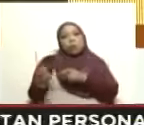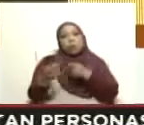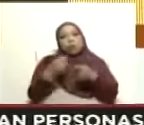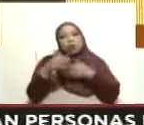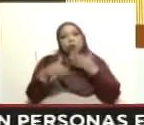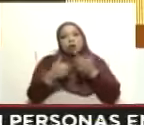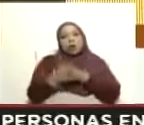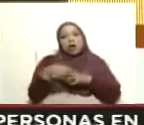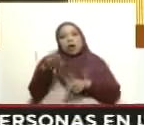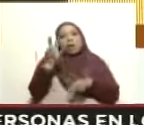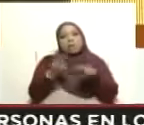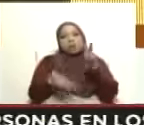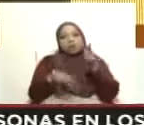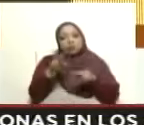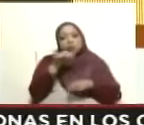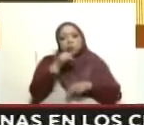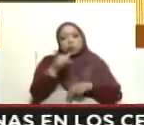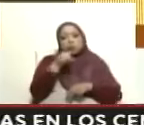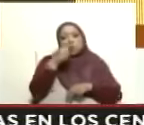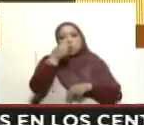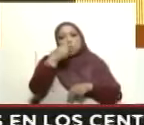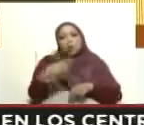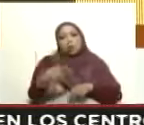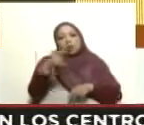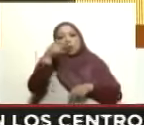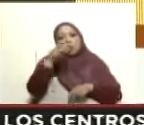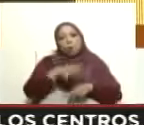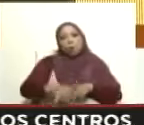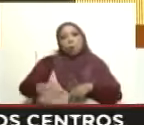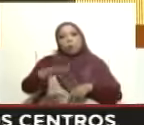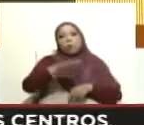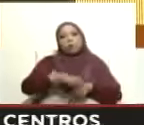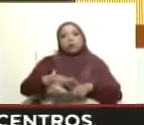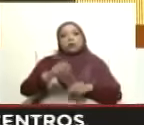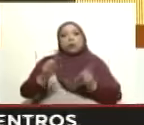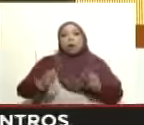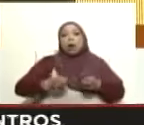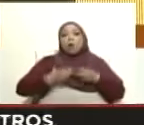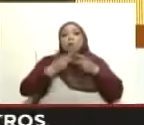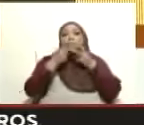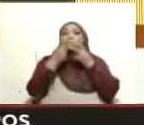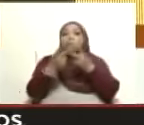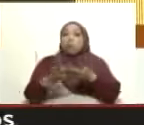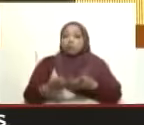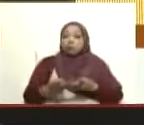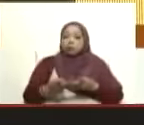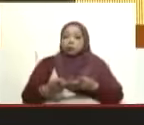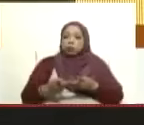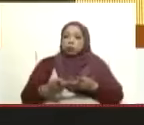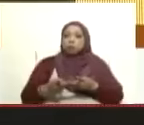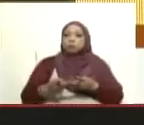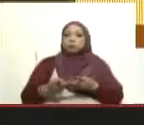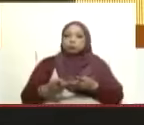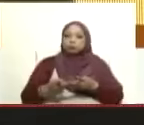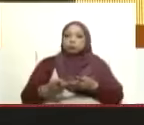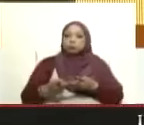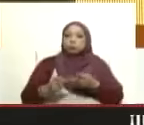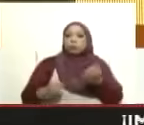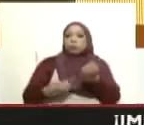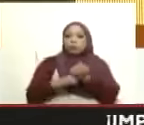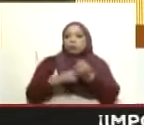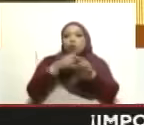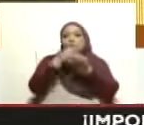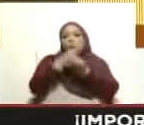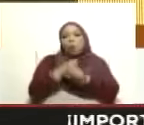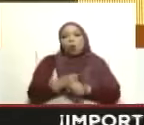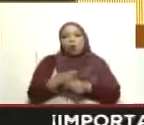una expresión Fabulosa de voluntad de voluntad verdadera que la gente estaba en esa col y esperaba ahora